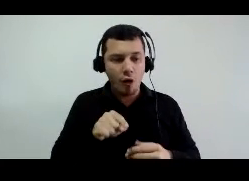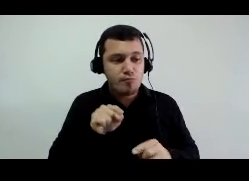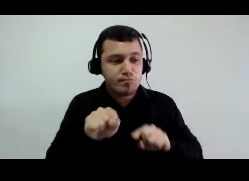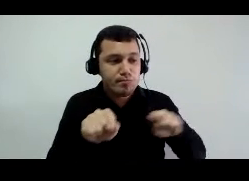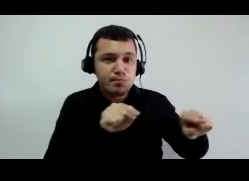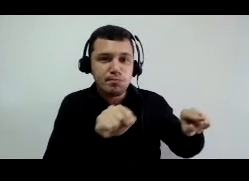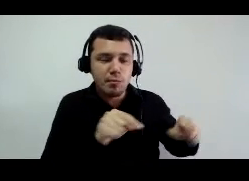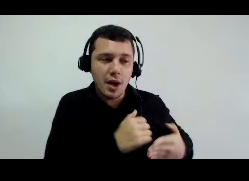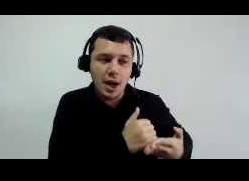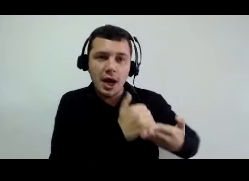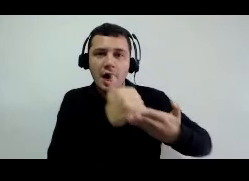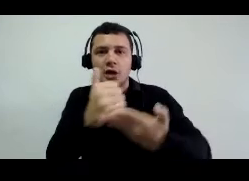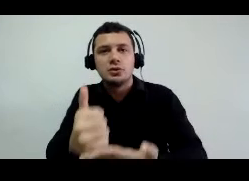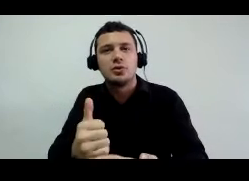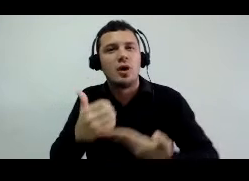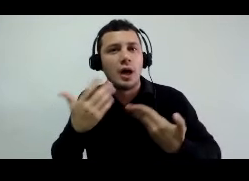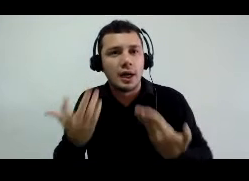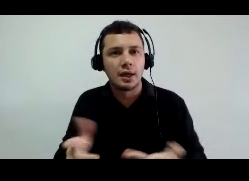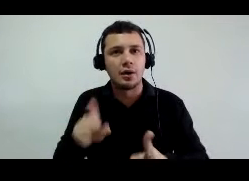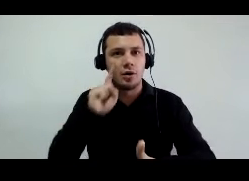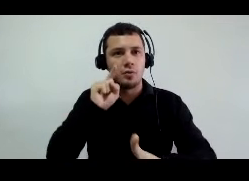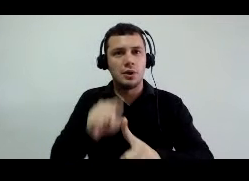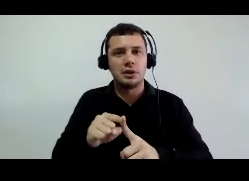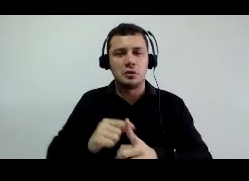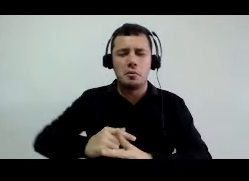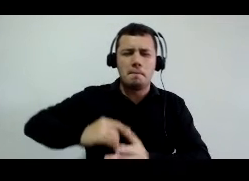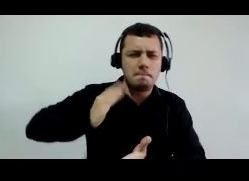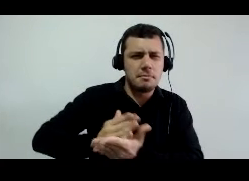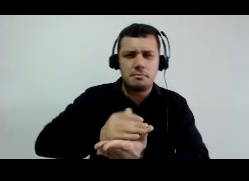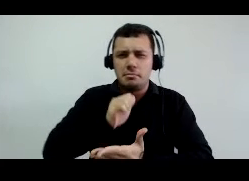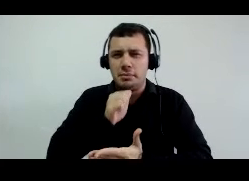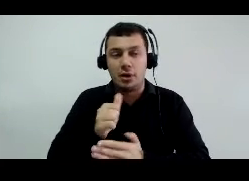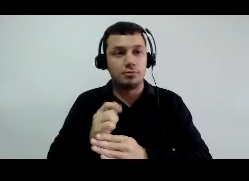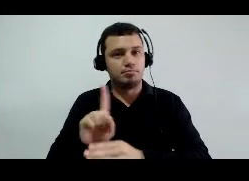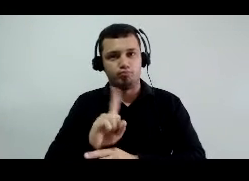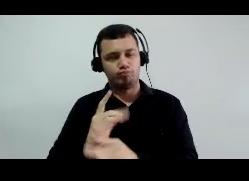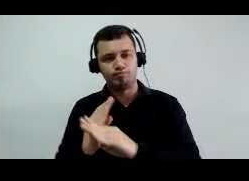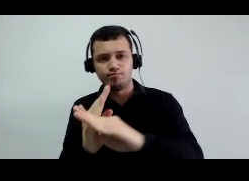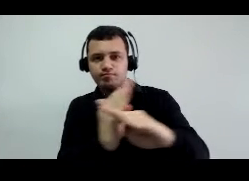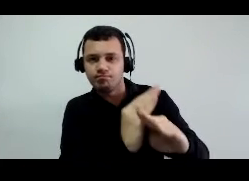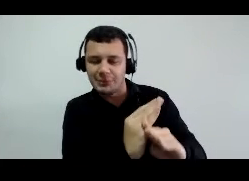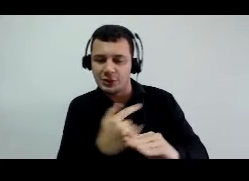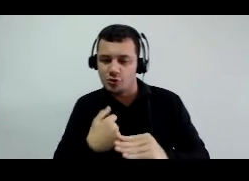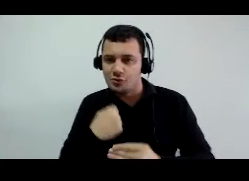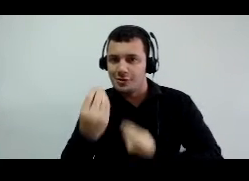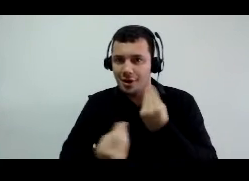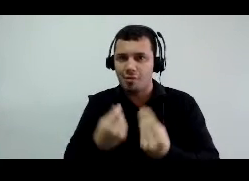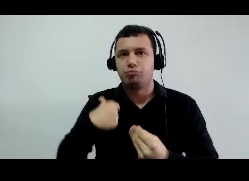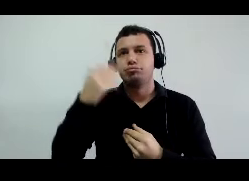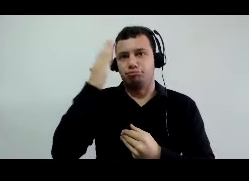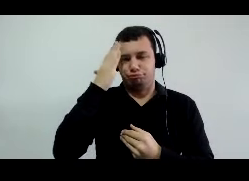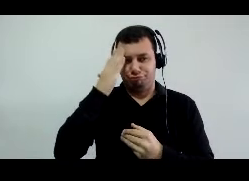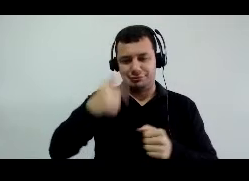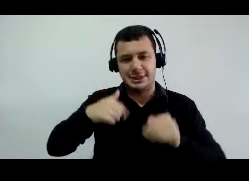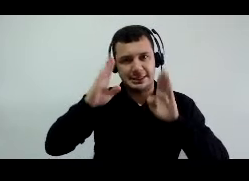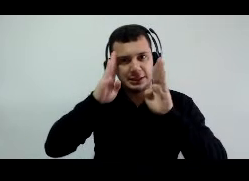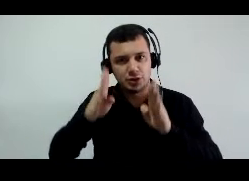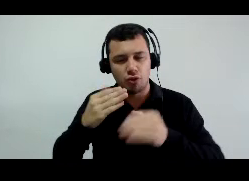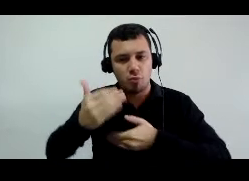que se produzcan o se materialicen esos riesgos asociados a la atención en salud.